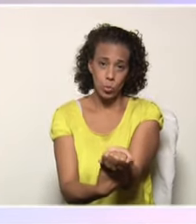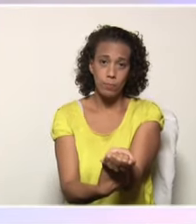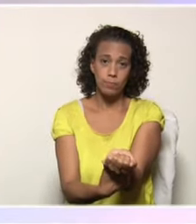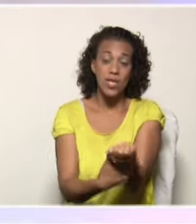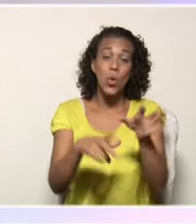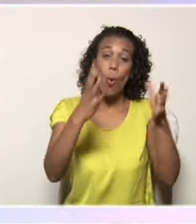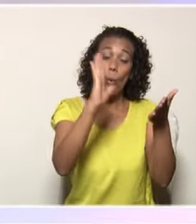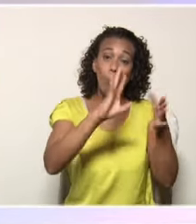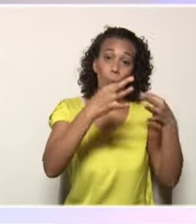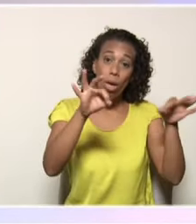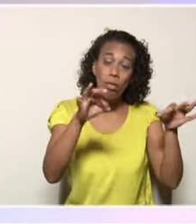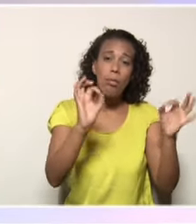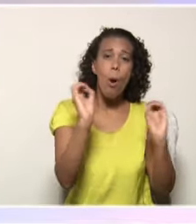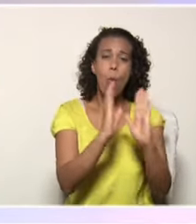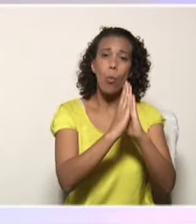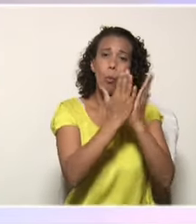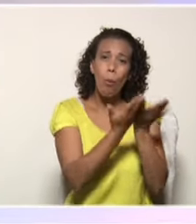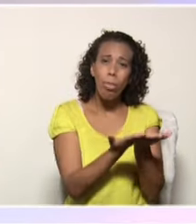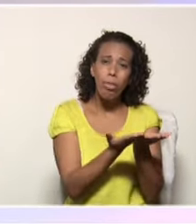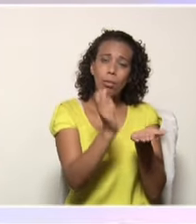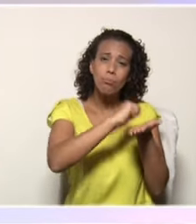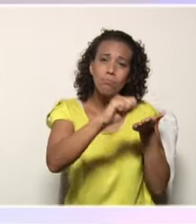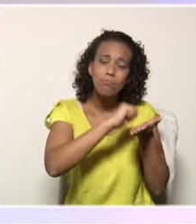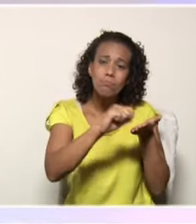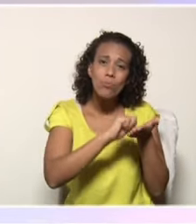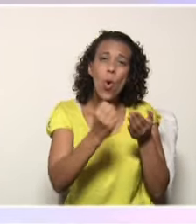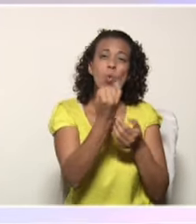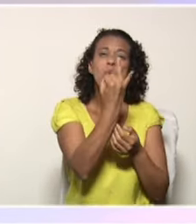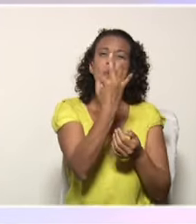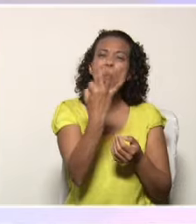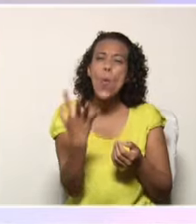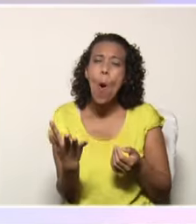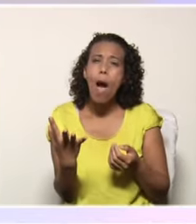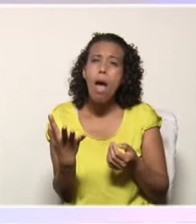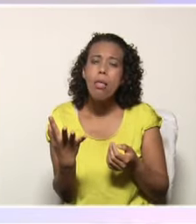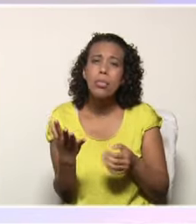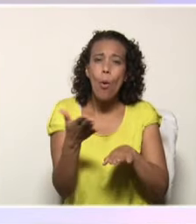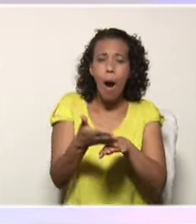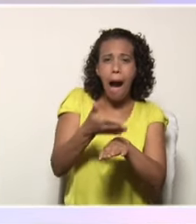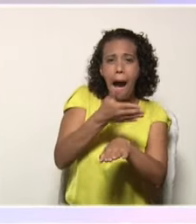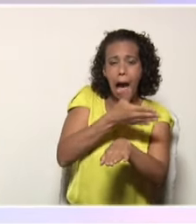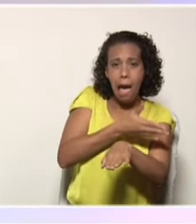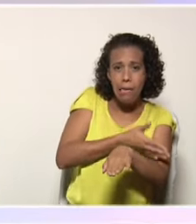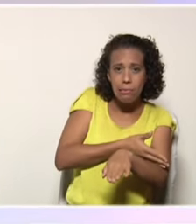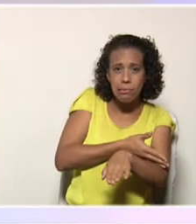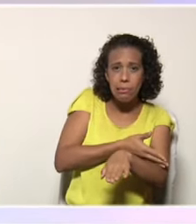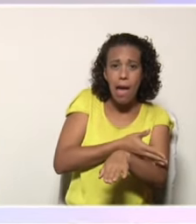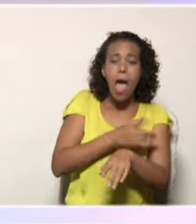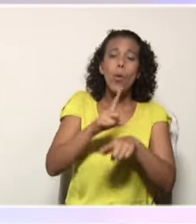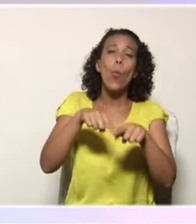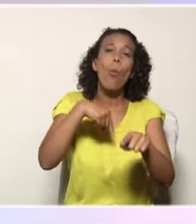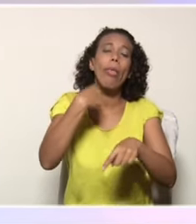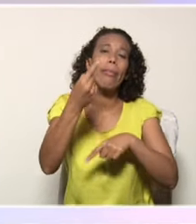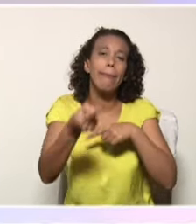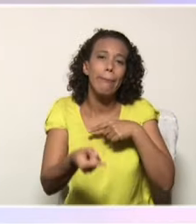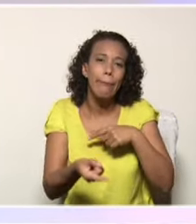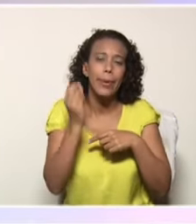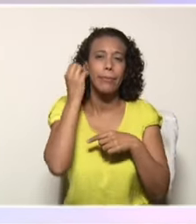su cuaderno, en una hoja, va a colocar cuánto fue el conteo de su presión